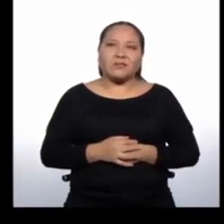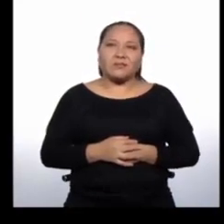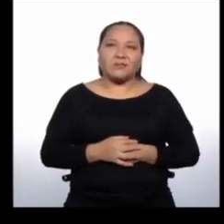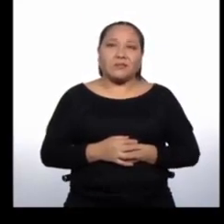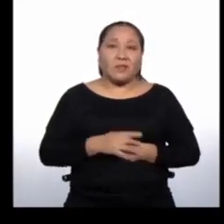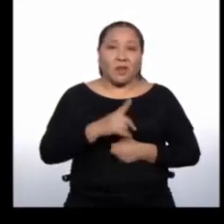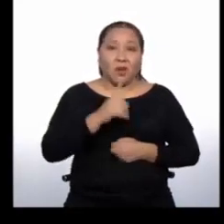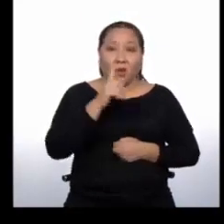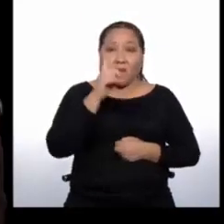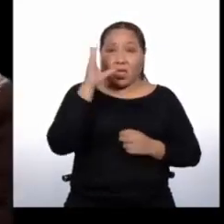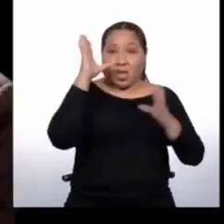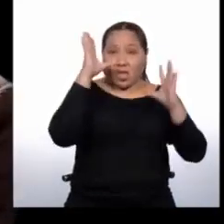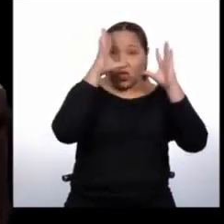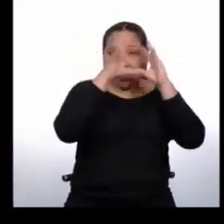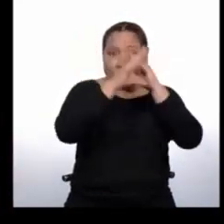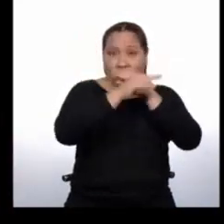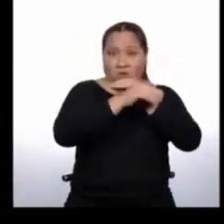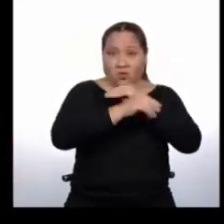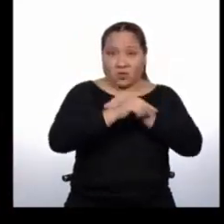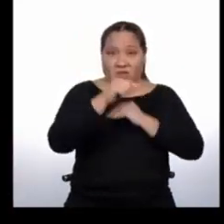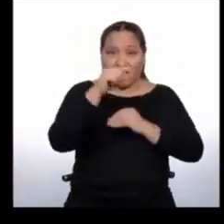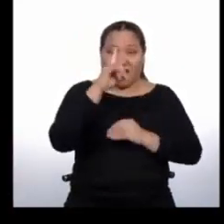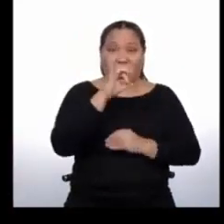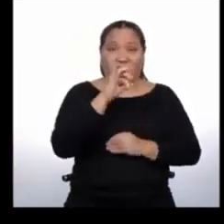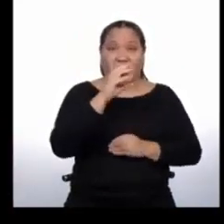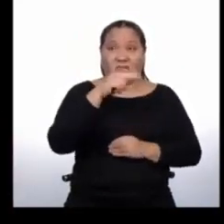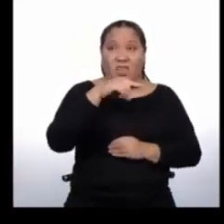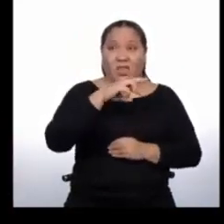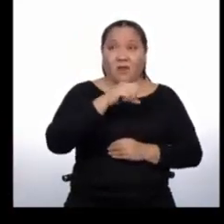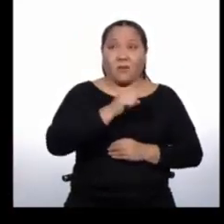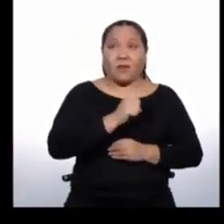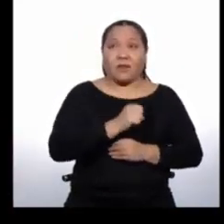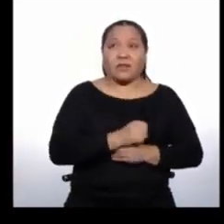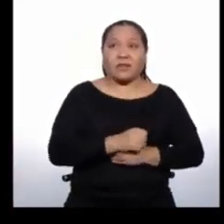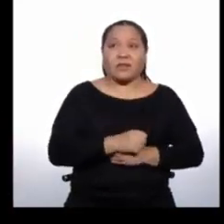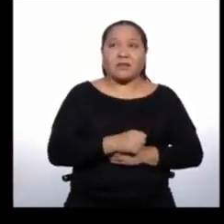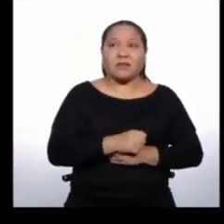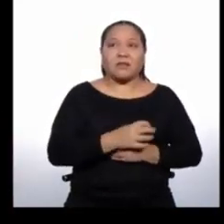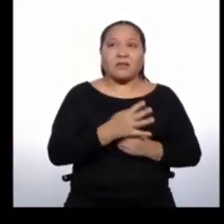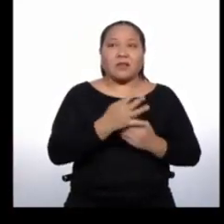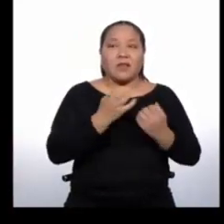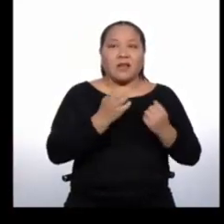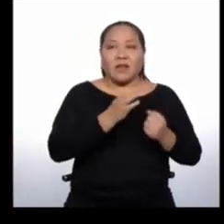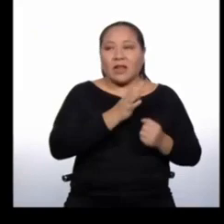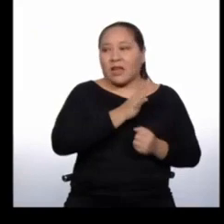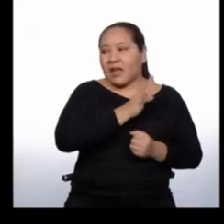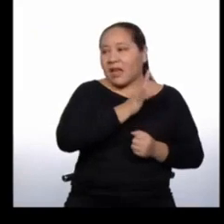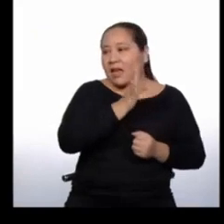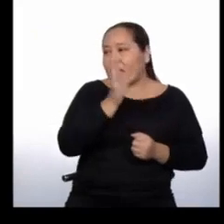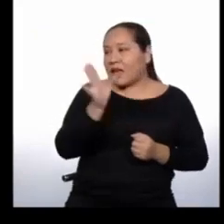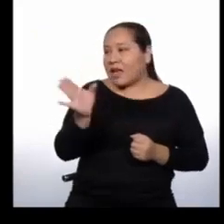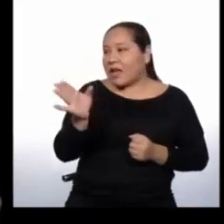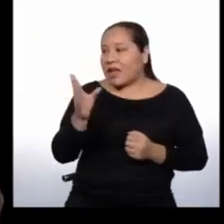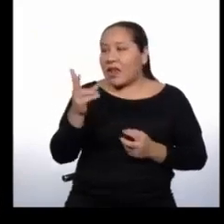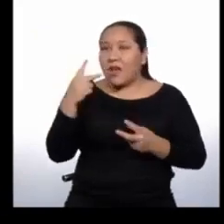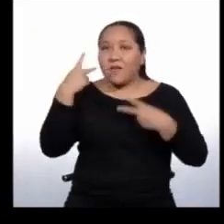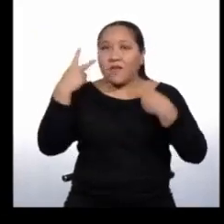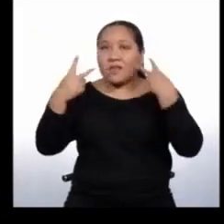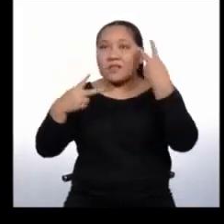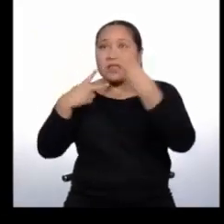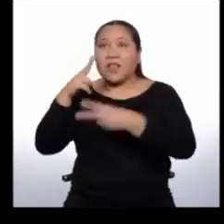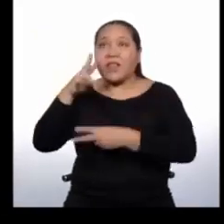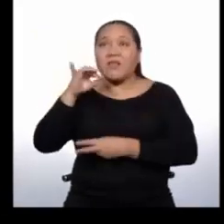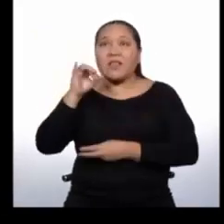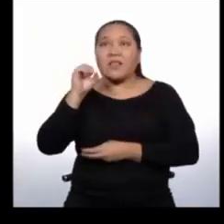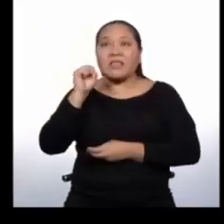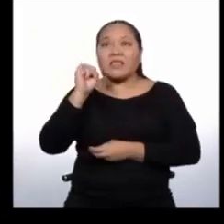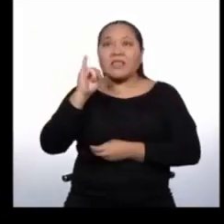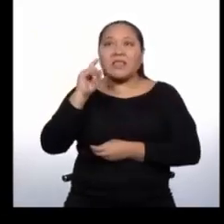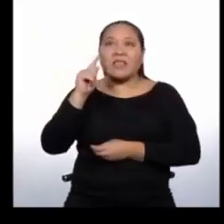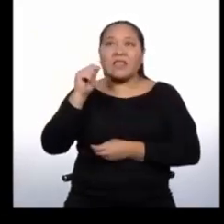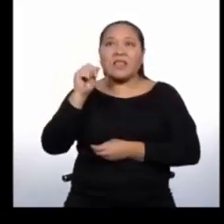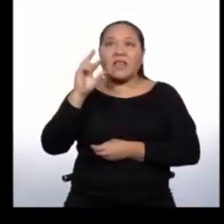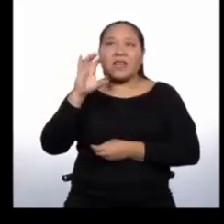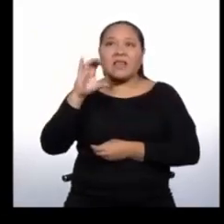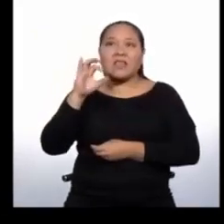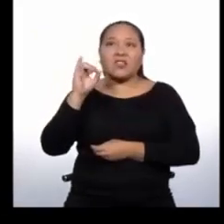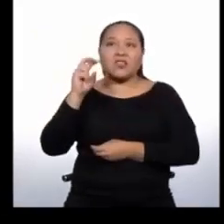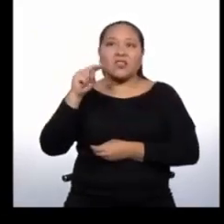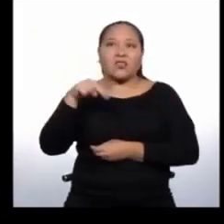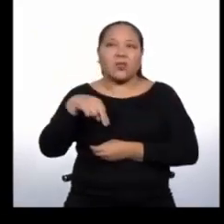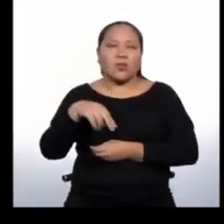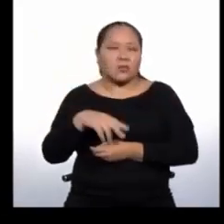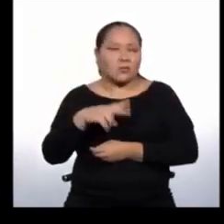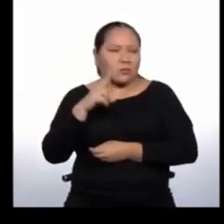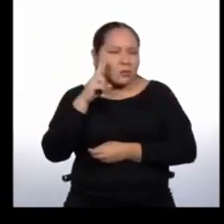Una noche en que Tijereta quiso levantar el gallo a Visitación, perdido en sus cavilaciones, se encontró con un